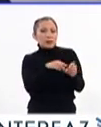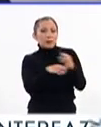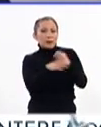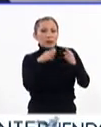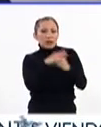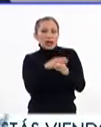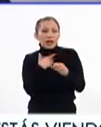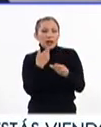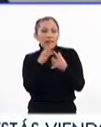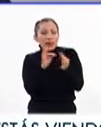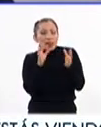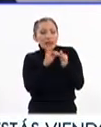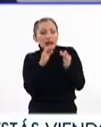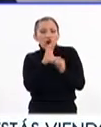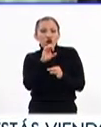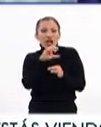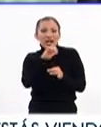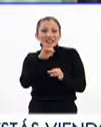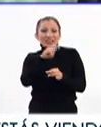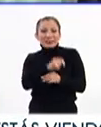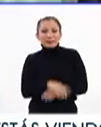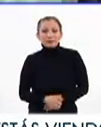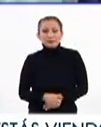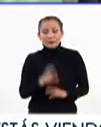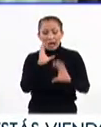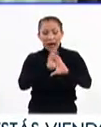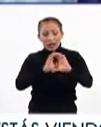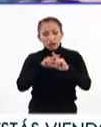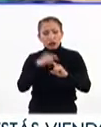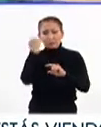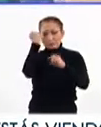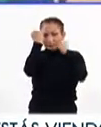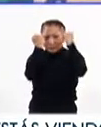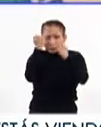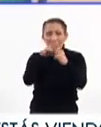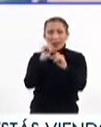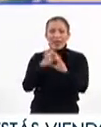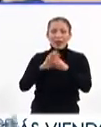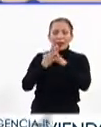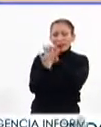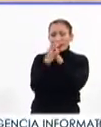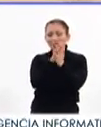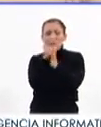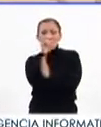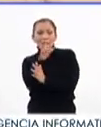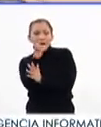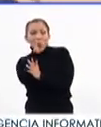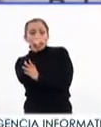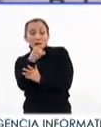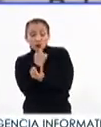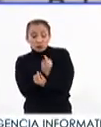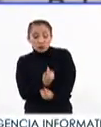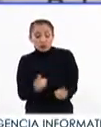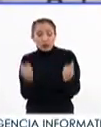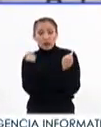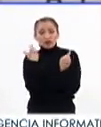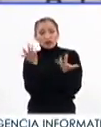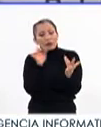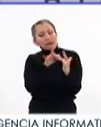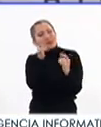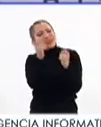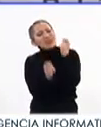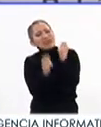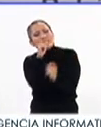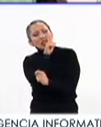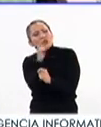Materiales Orales, que es de CONACYT. Canciones, adivinanzas y trabalenguas ayudan a que los más pequeños entren en contacto